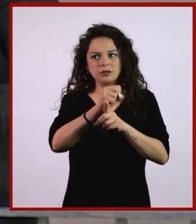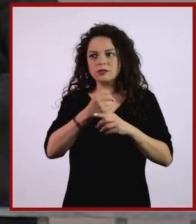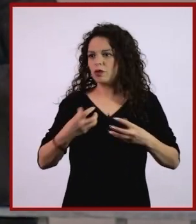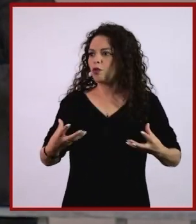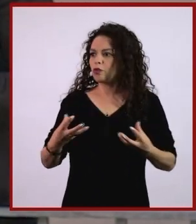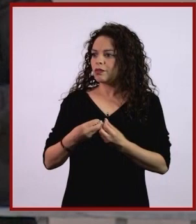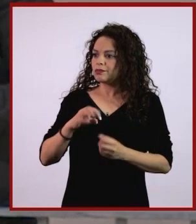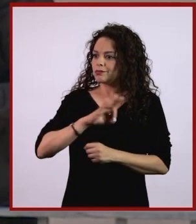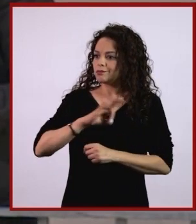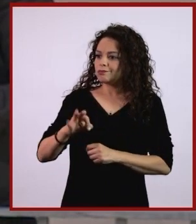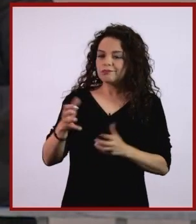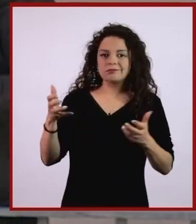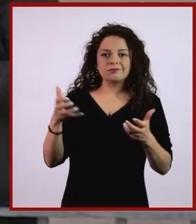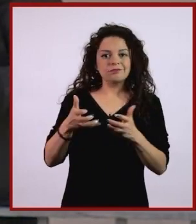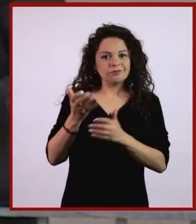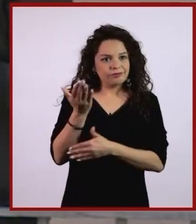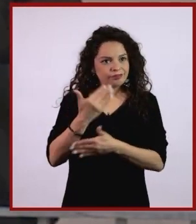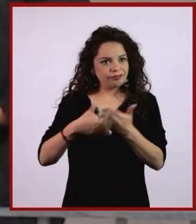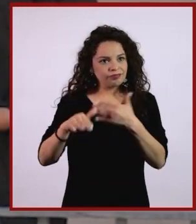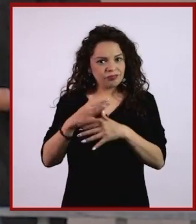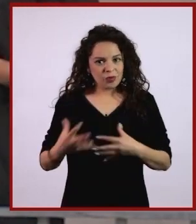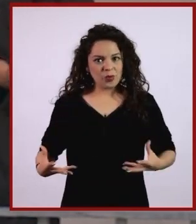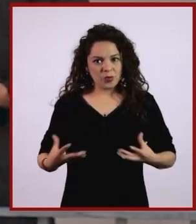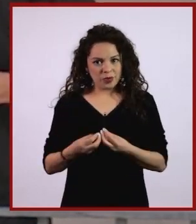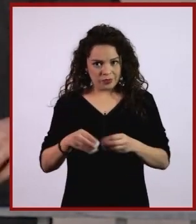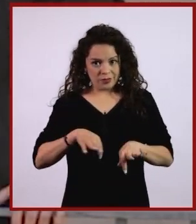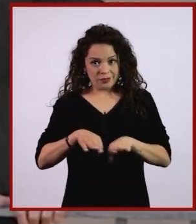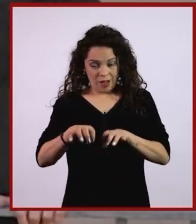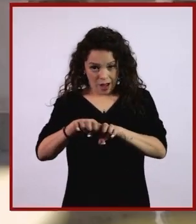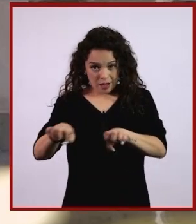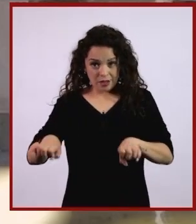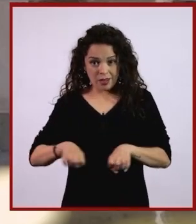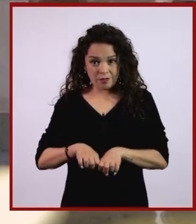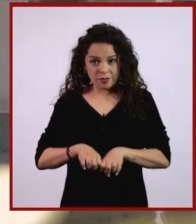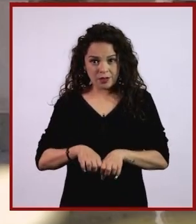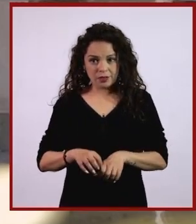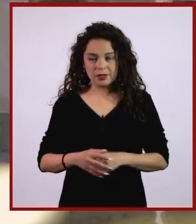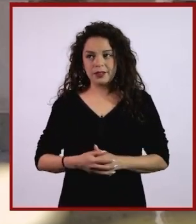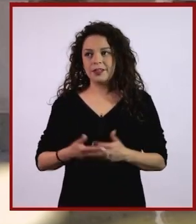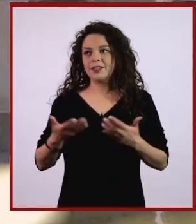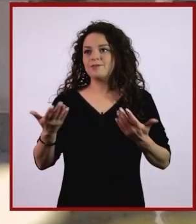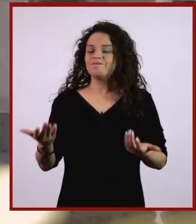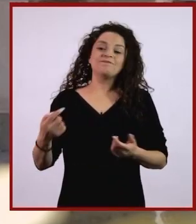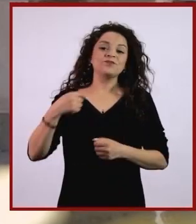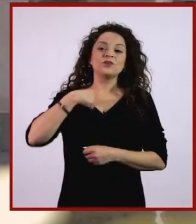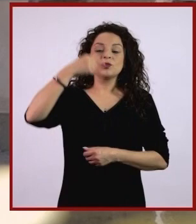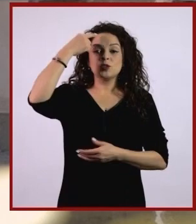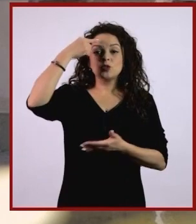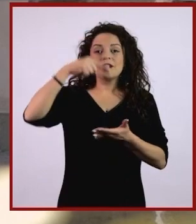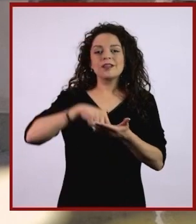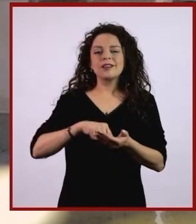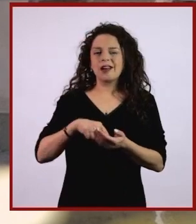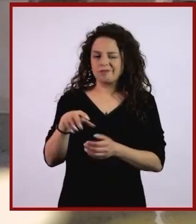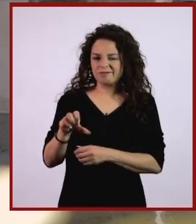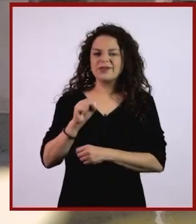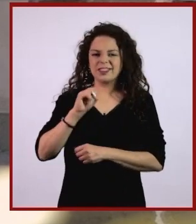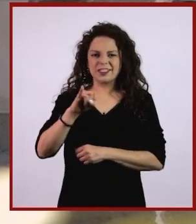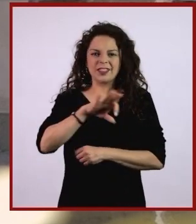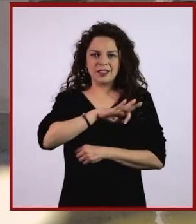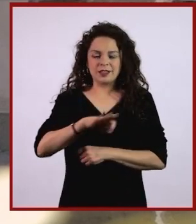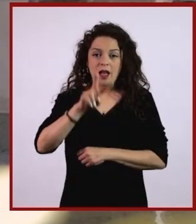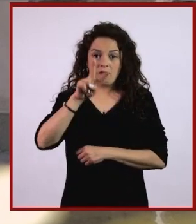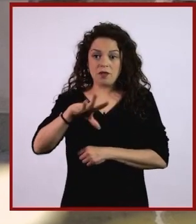objetivos que nos hermanen y nos hagan trabajar en colectivo? Yo creo que en muchos momentos